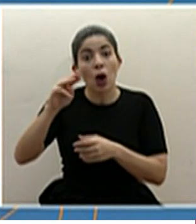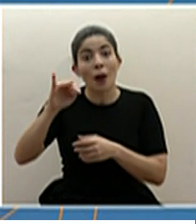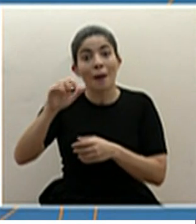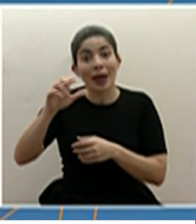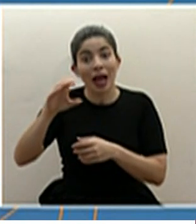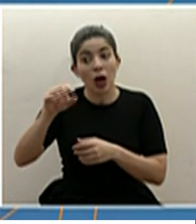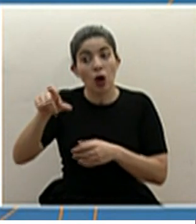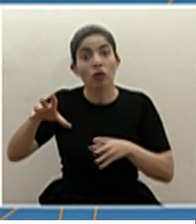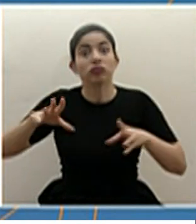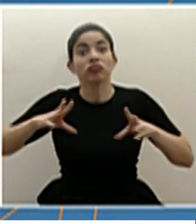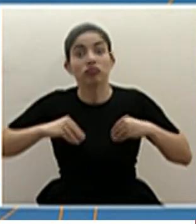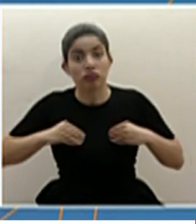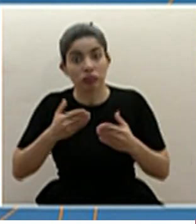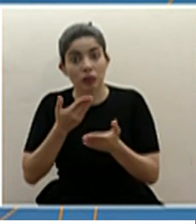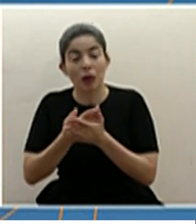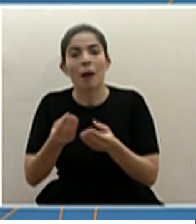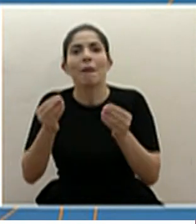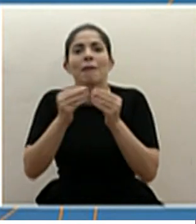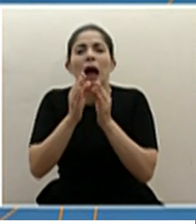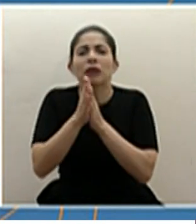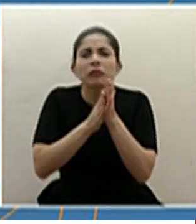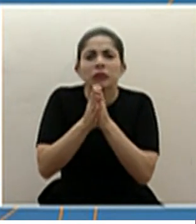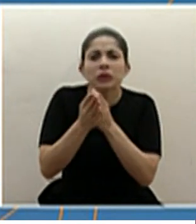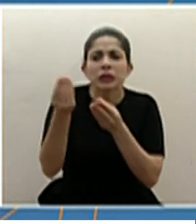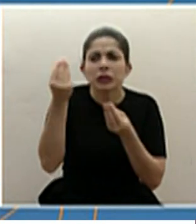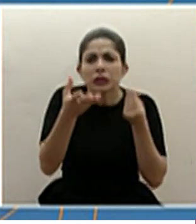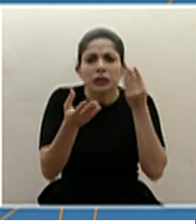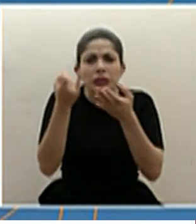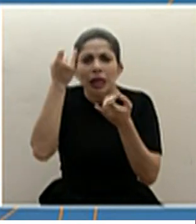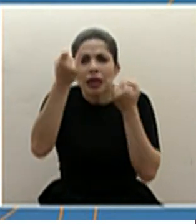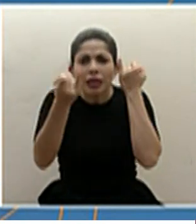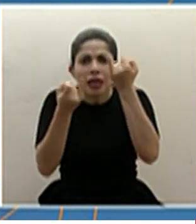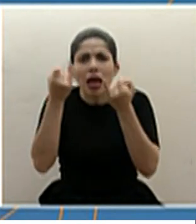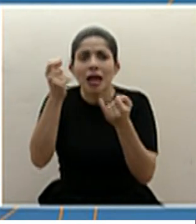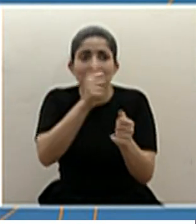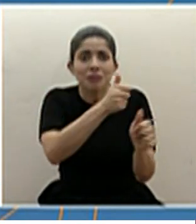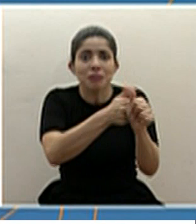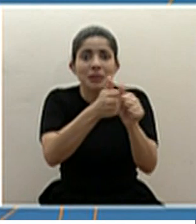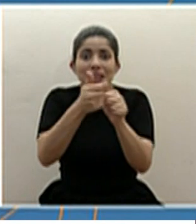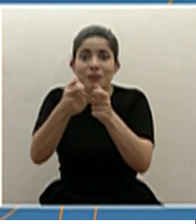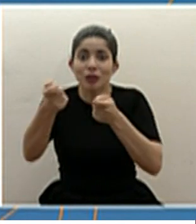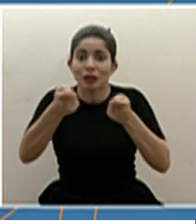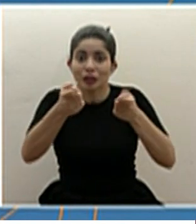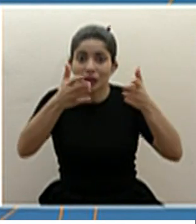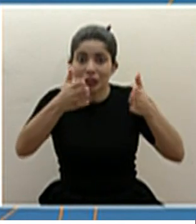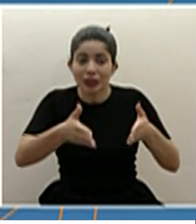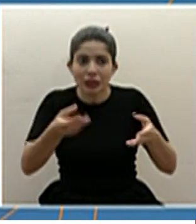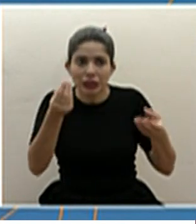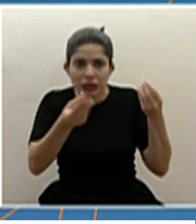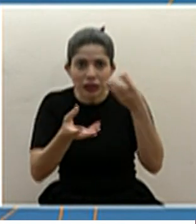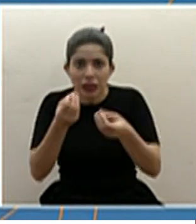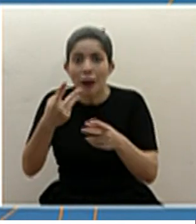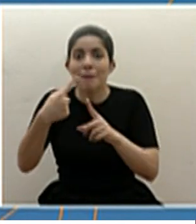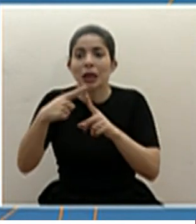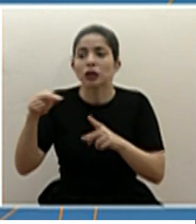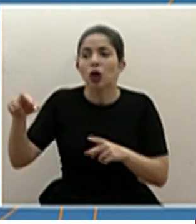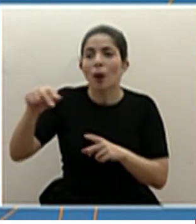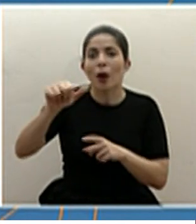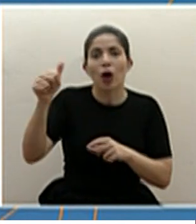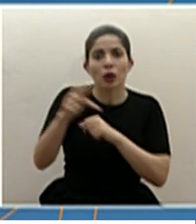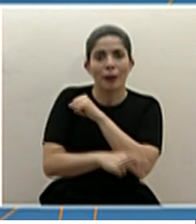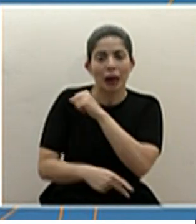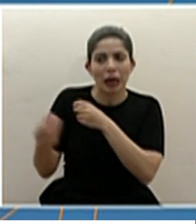se aceptó la oferta, sino que se enriqueció con los insumos de los mismos transportistas y de nuestros colegas de